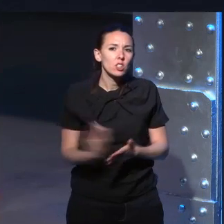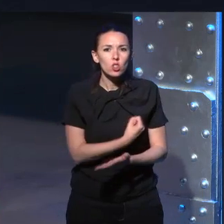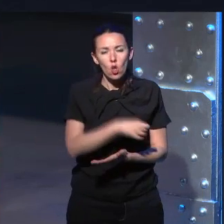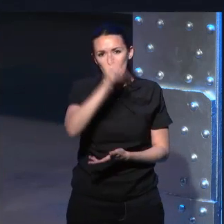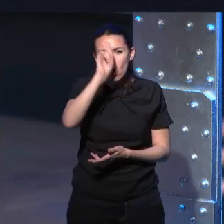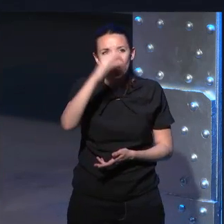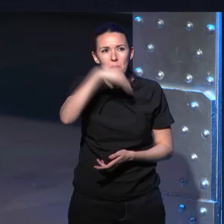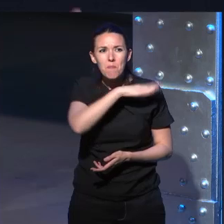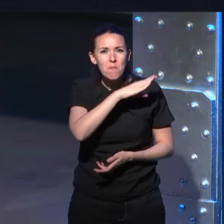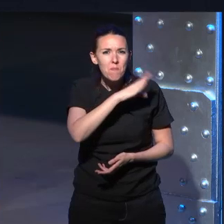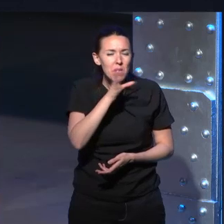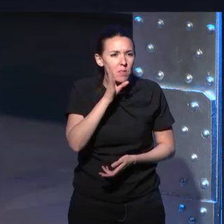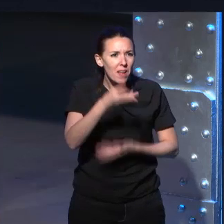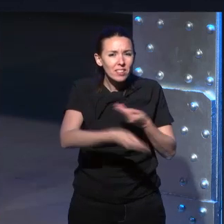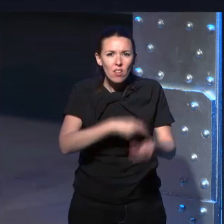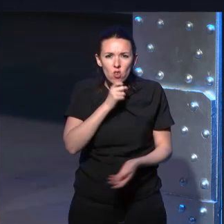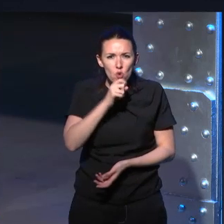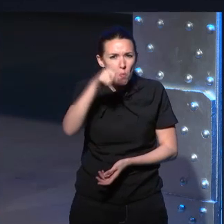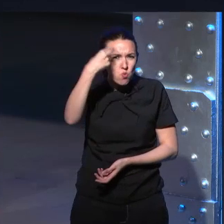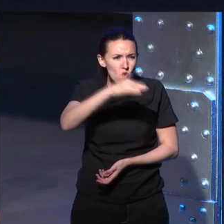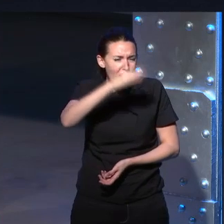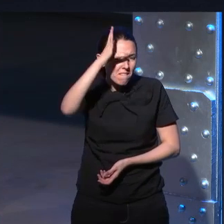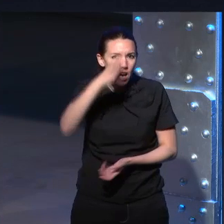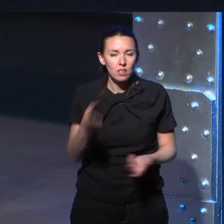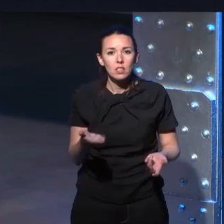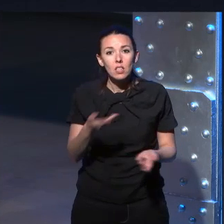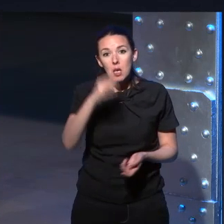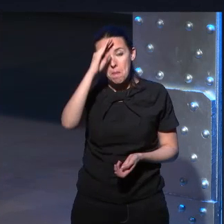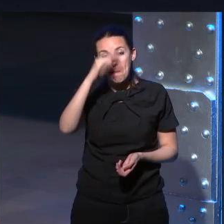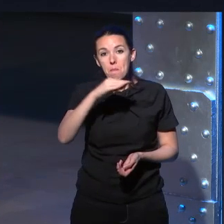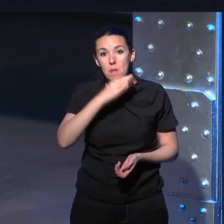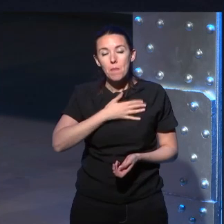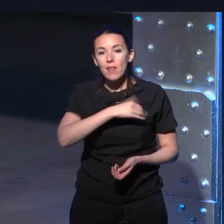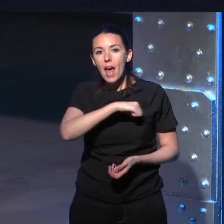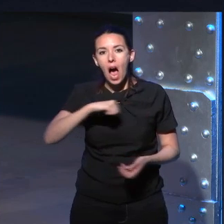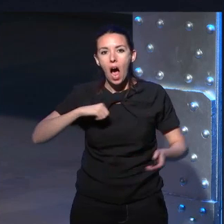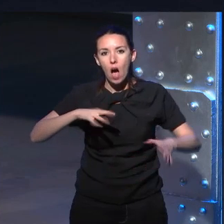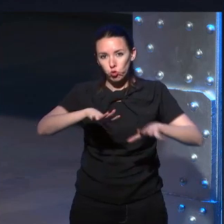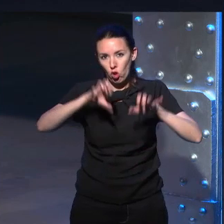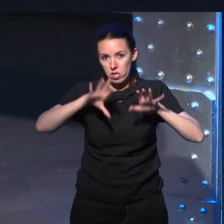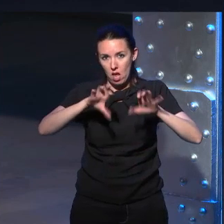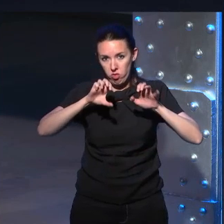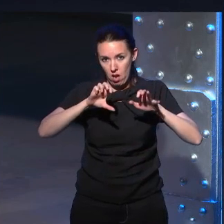hacen mis padres para tener una plática siempre interesante. Y mi padre fue autodidacta,